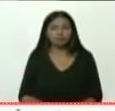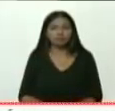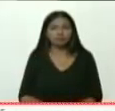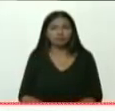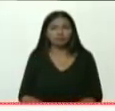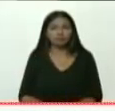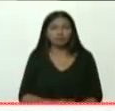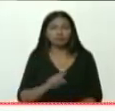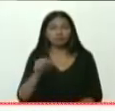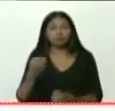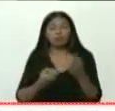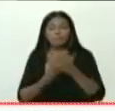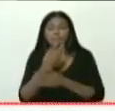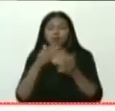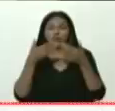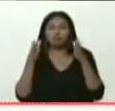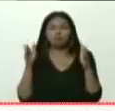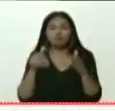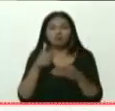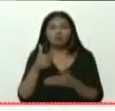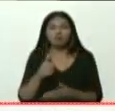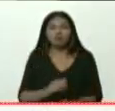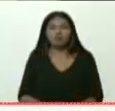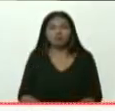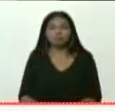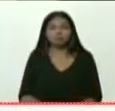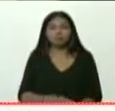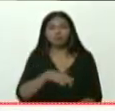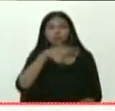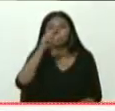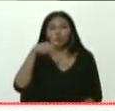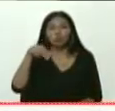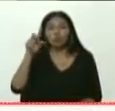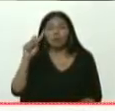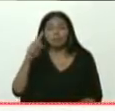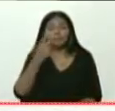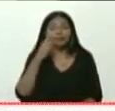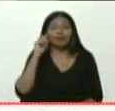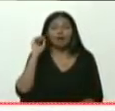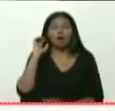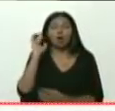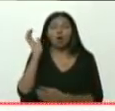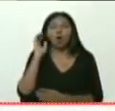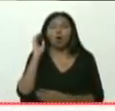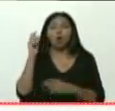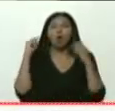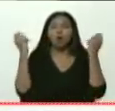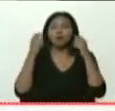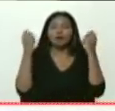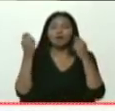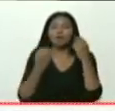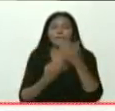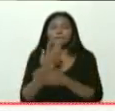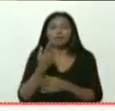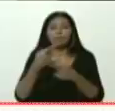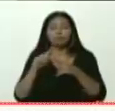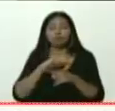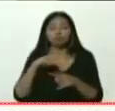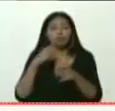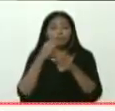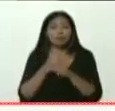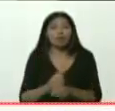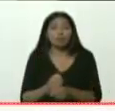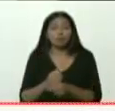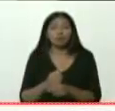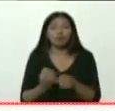Y luego en mayo se hizo pública, en Oslo, Noruega, las primeras jornadas, mayo. Pero nosotros esperamos